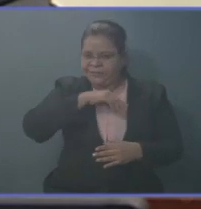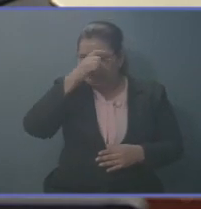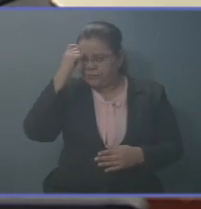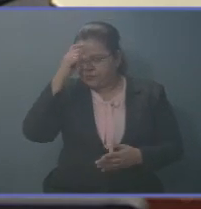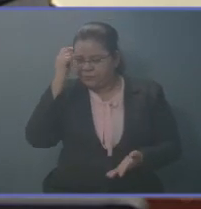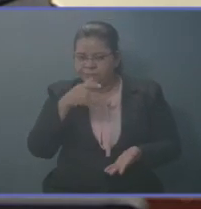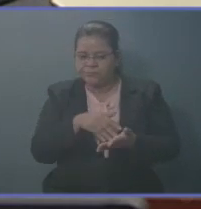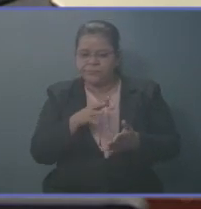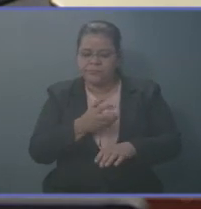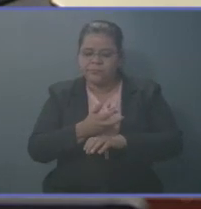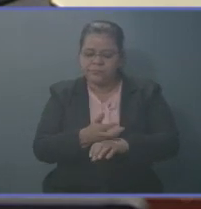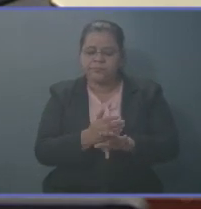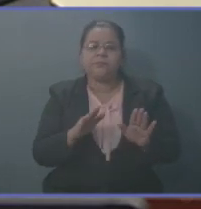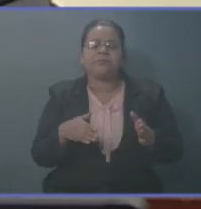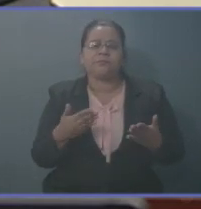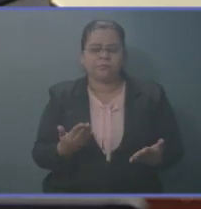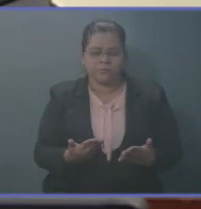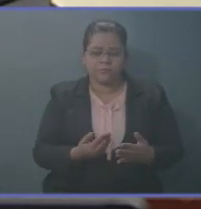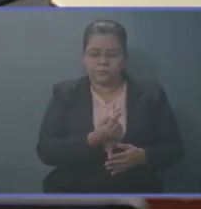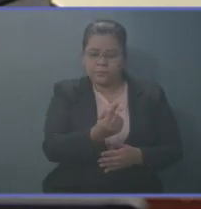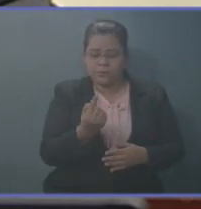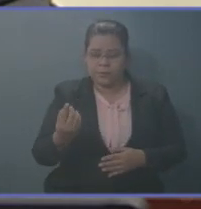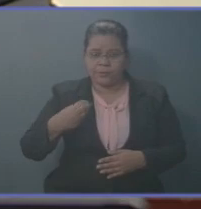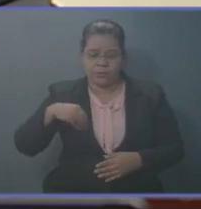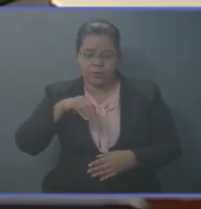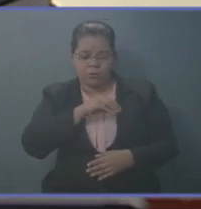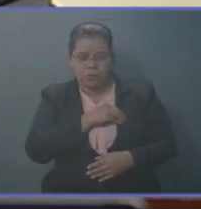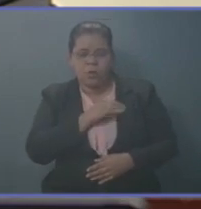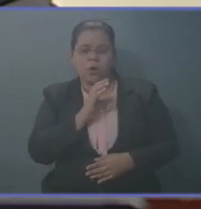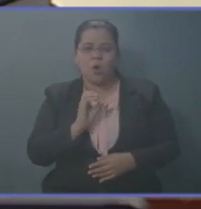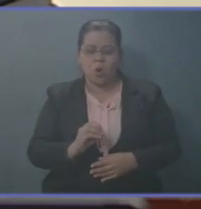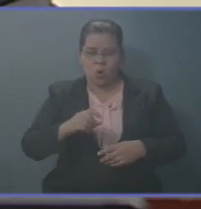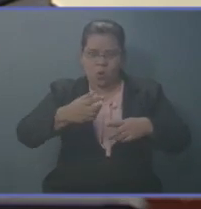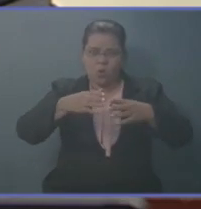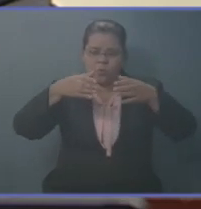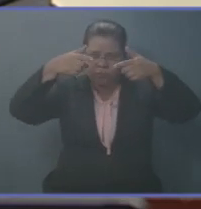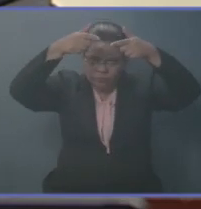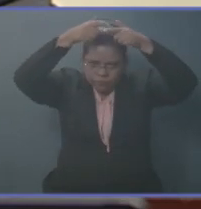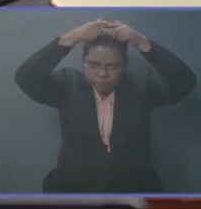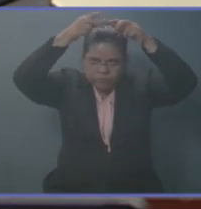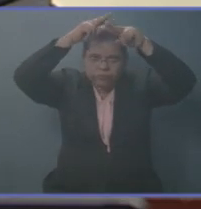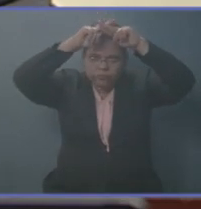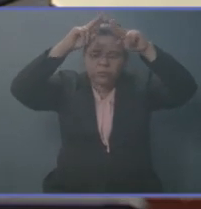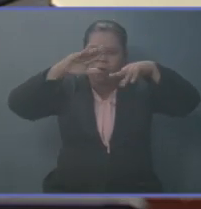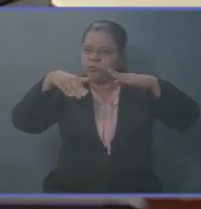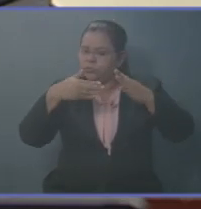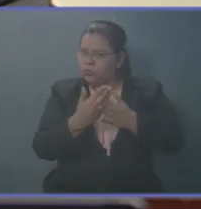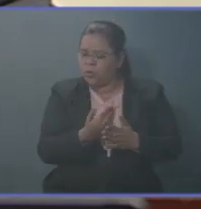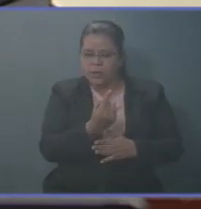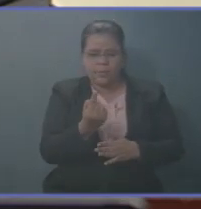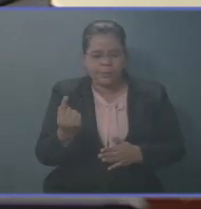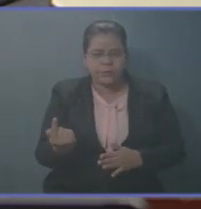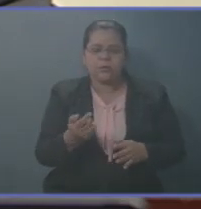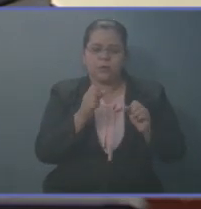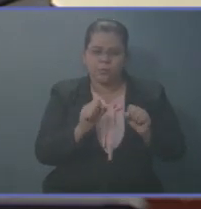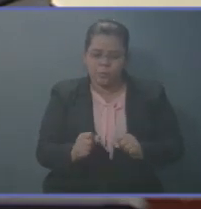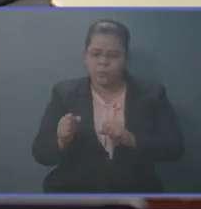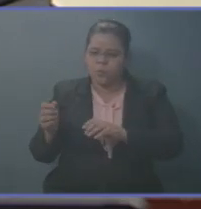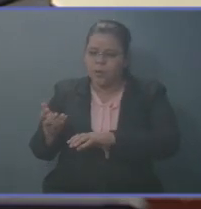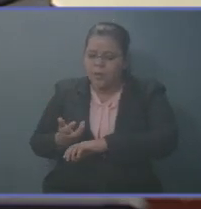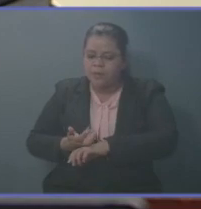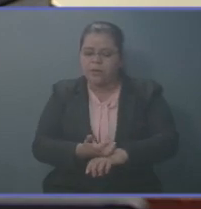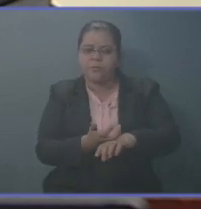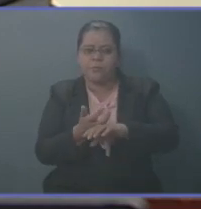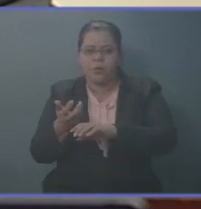de Transporte para el traslado del personal médico, enfermeras y todo el recurso humano de los diferentes hospitales y centros